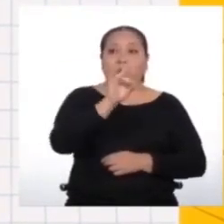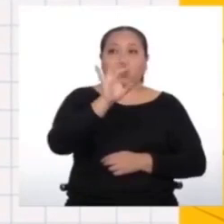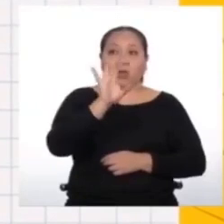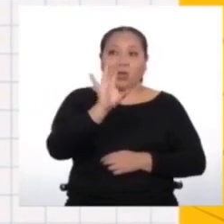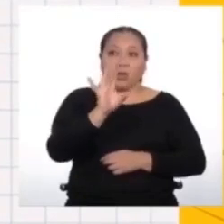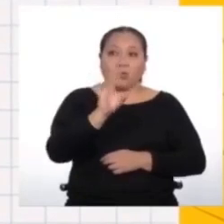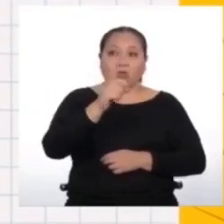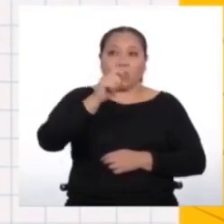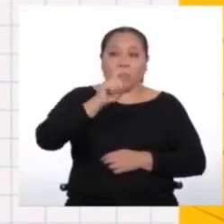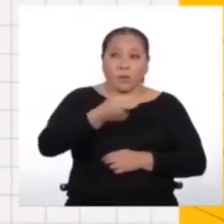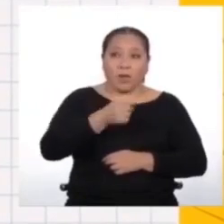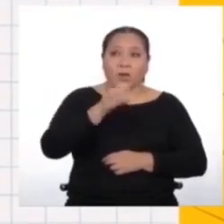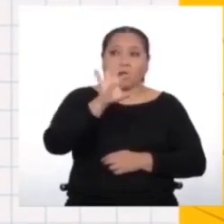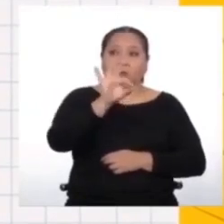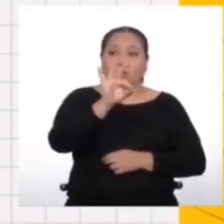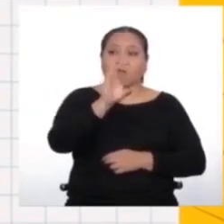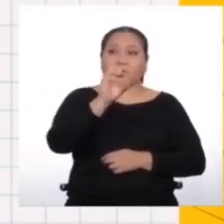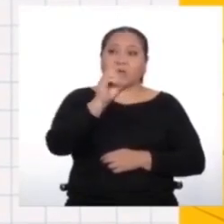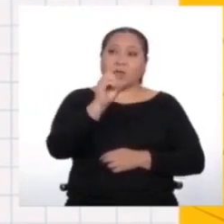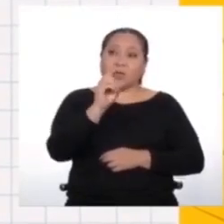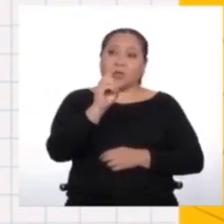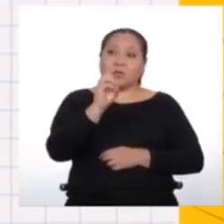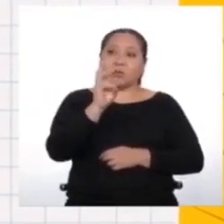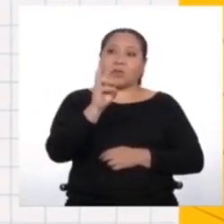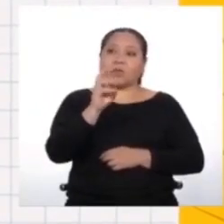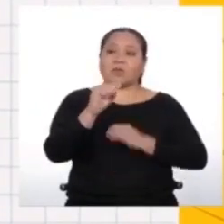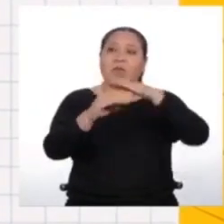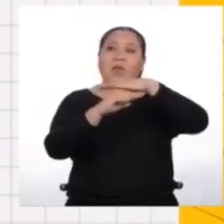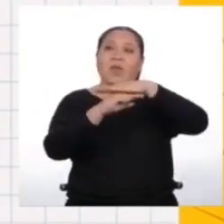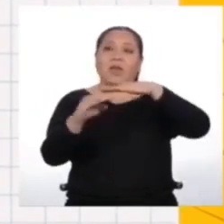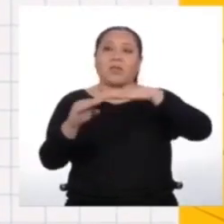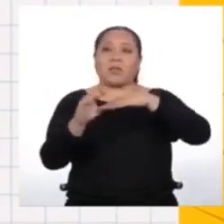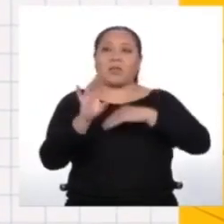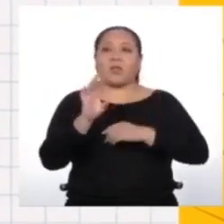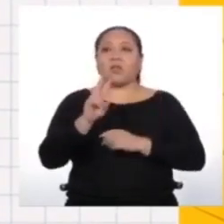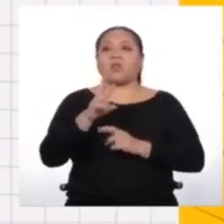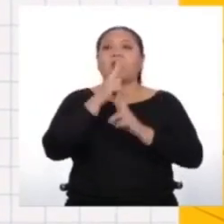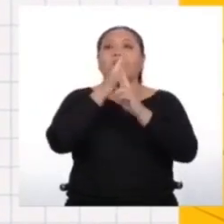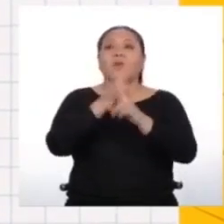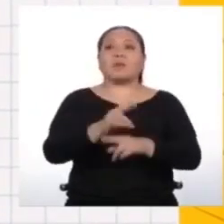14.348.906 entre 2, que nos da como resultado final